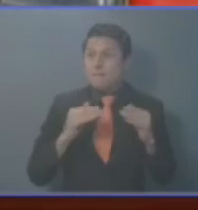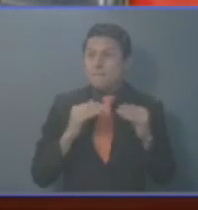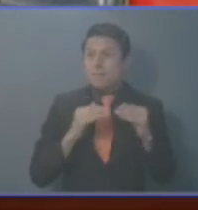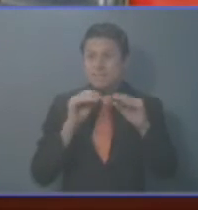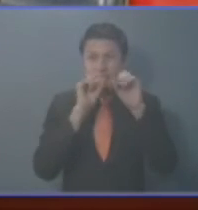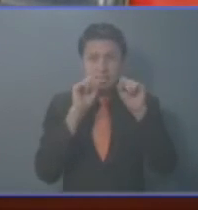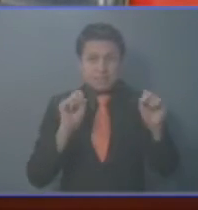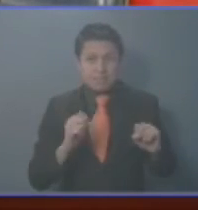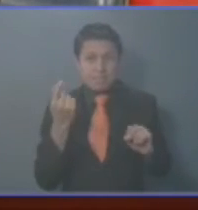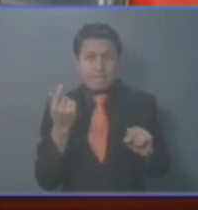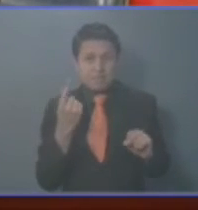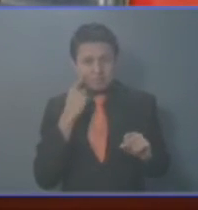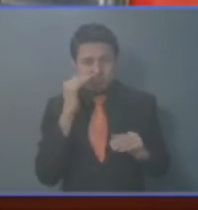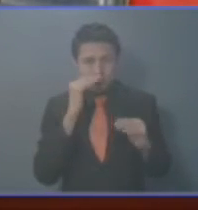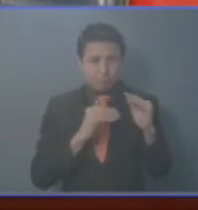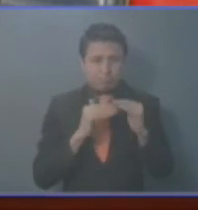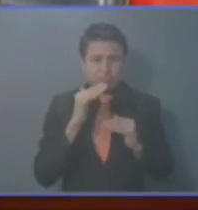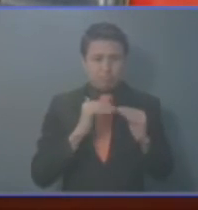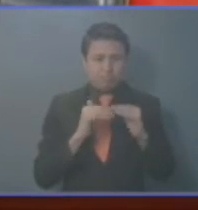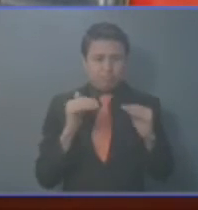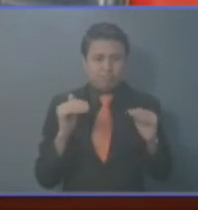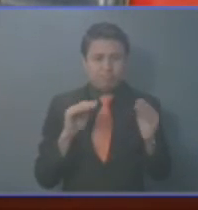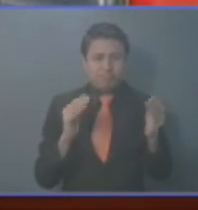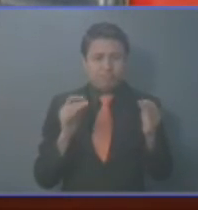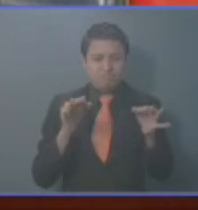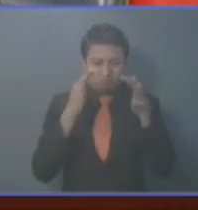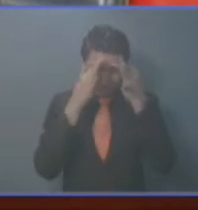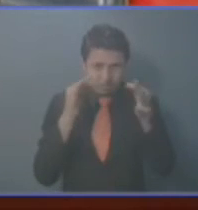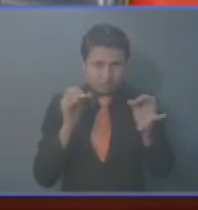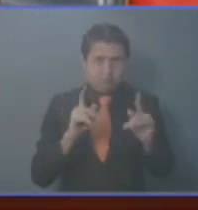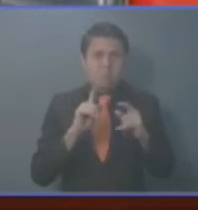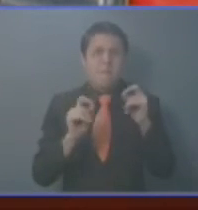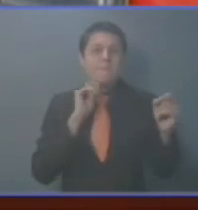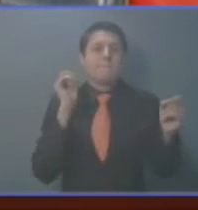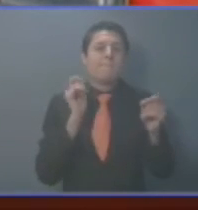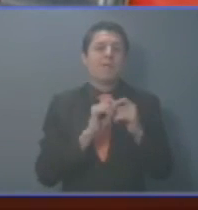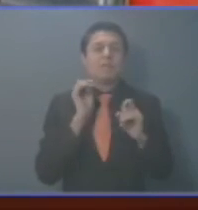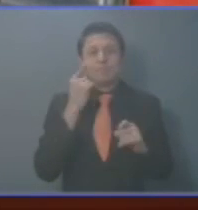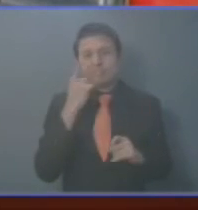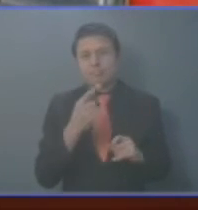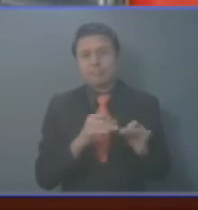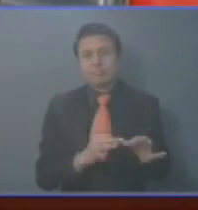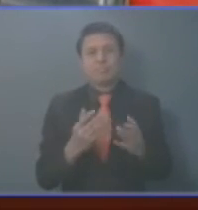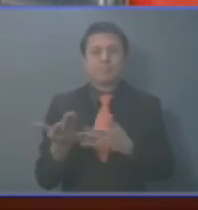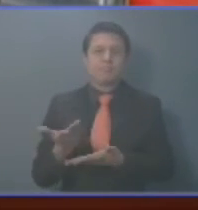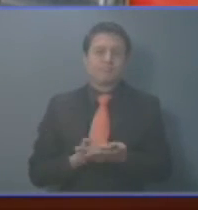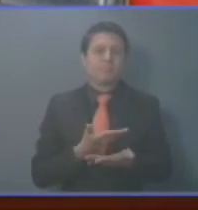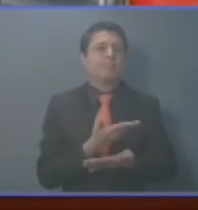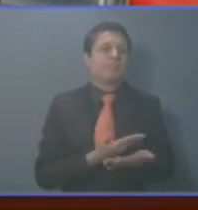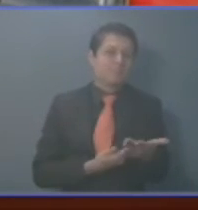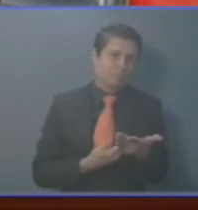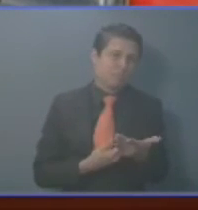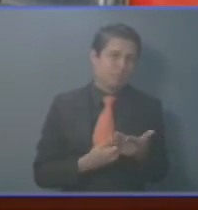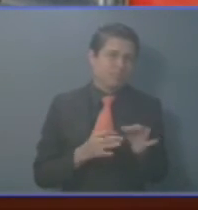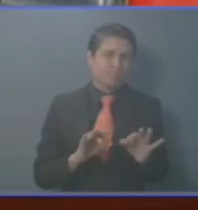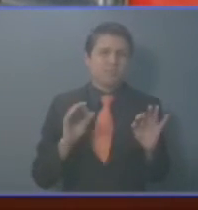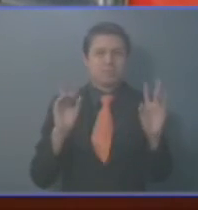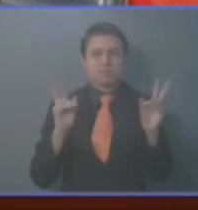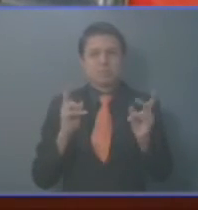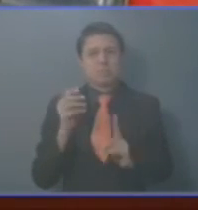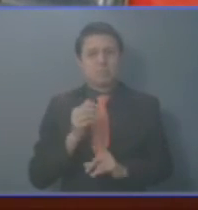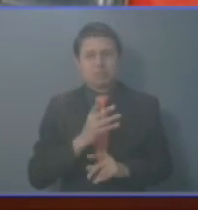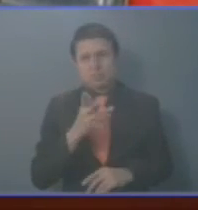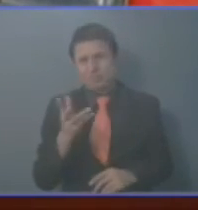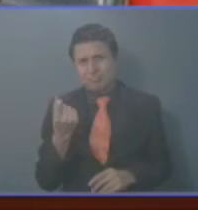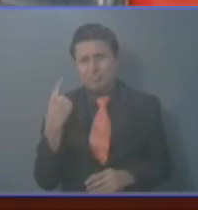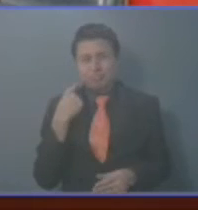de evaluación que permita medir sus resultados y facilitar la toma de decisiones oportunas para obtener una mejor sustancial en los indicadores de la calidad educativa.